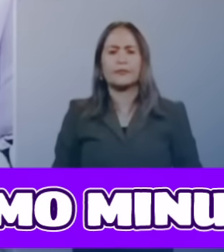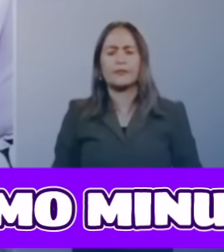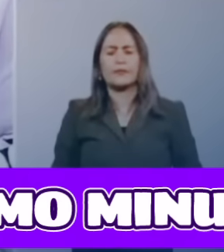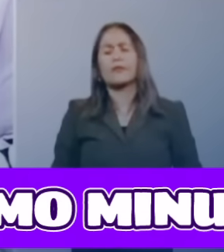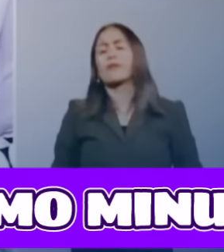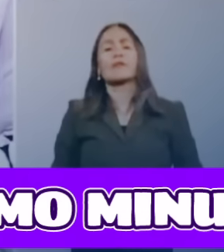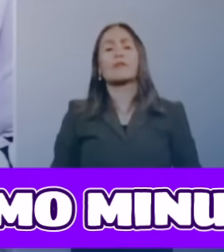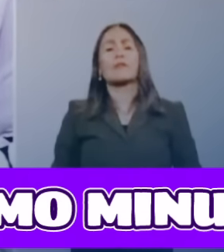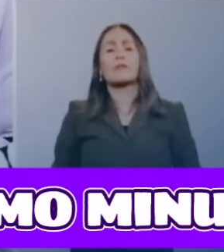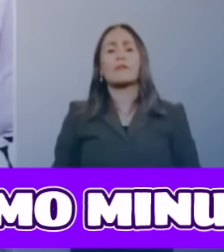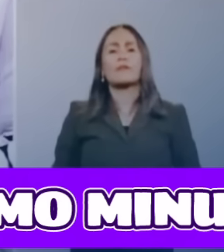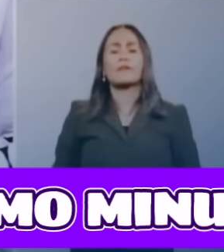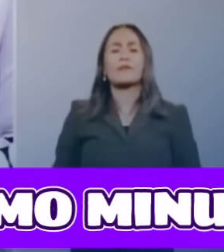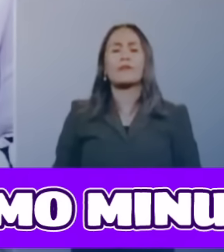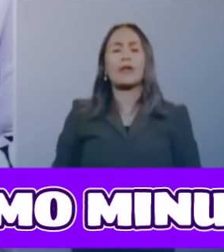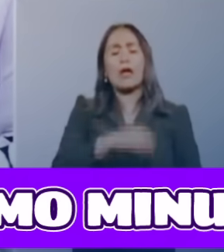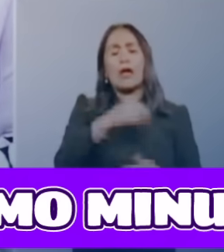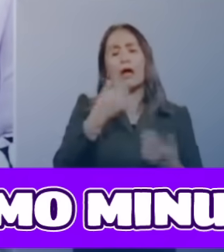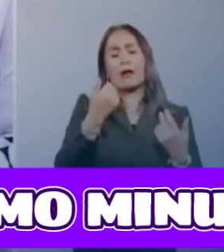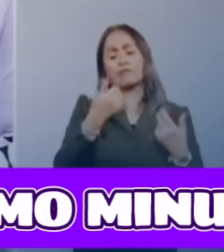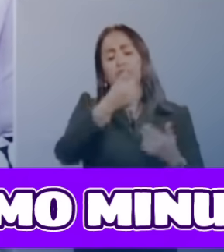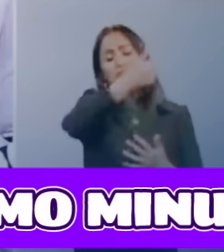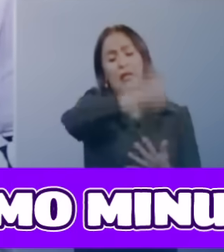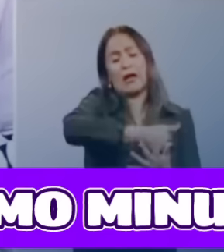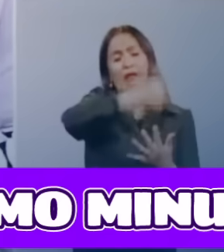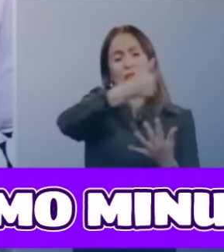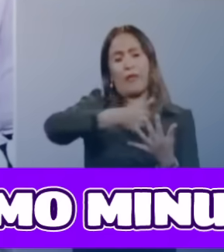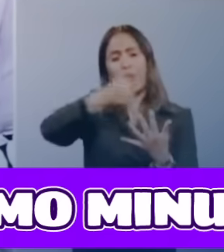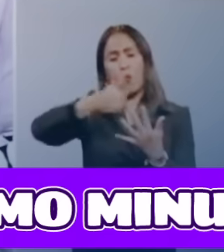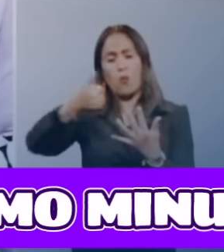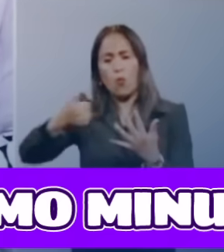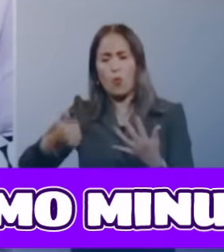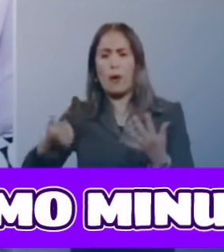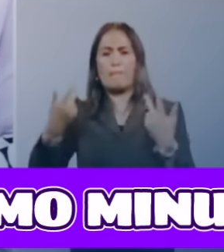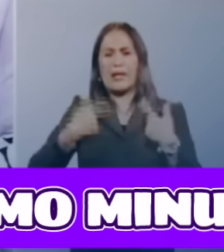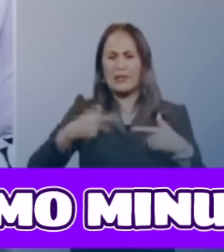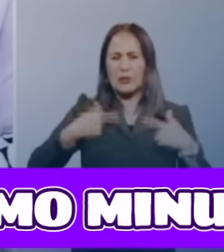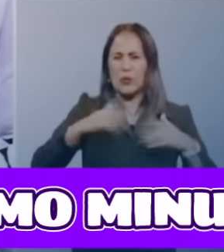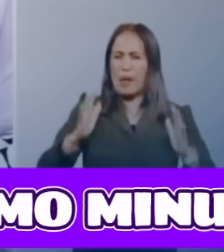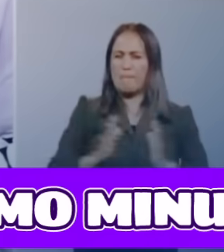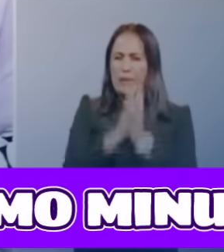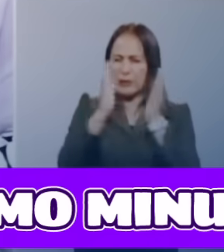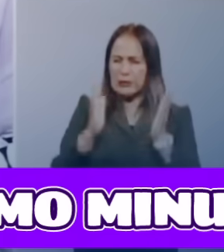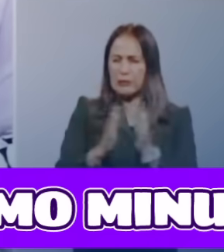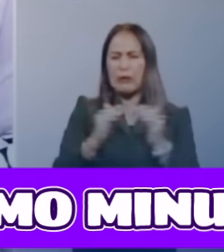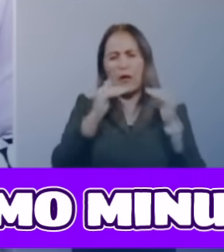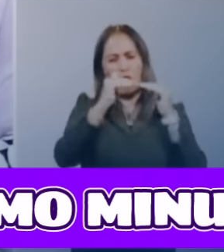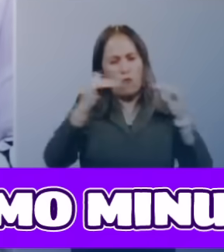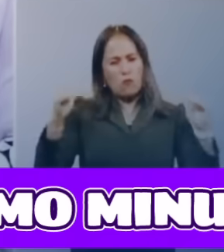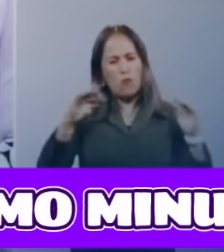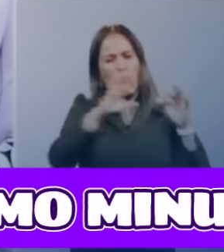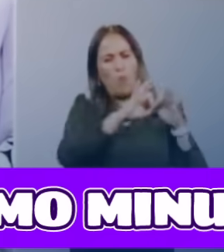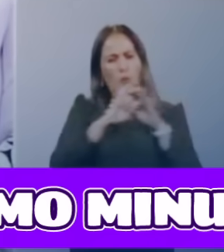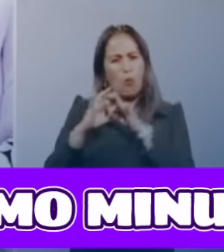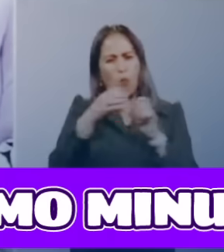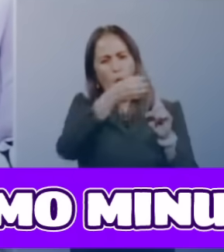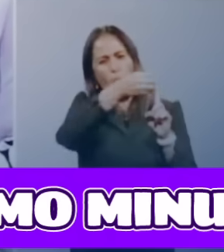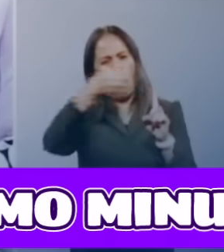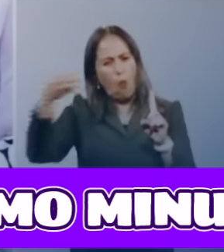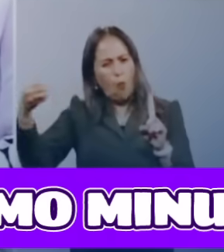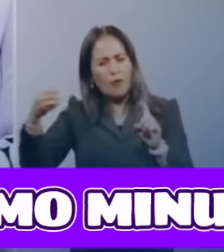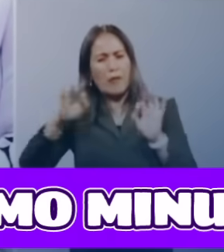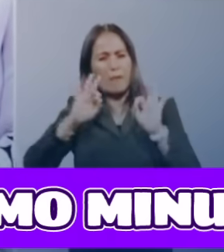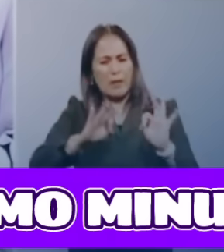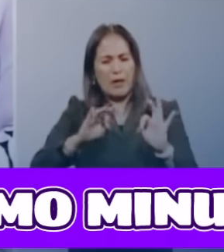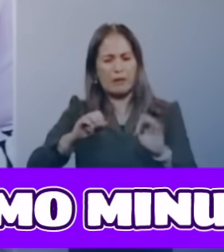cada componente se define, completa y adquiere sentido en función de los